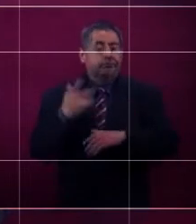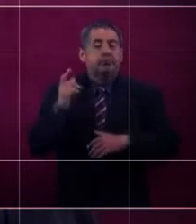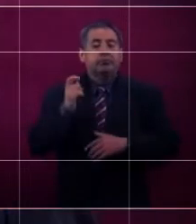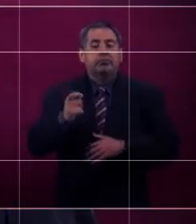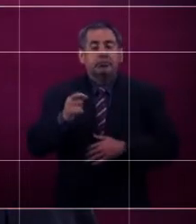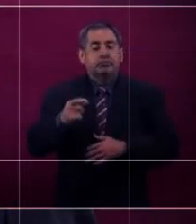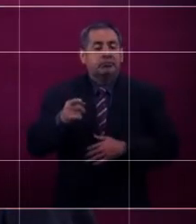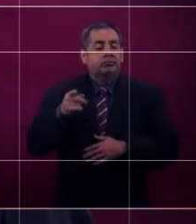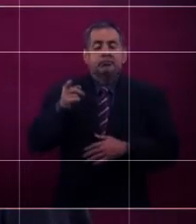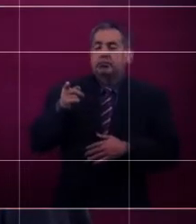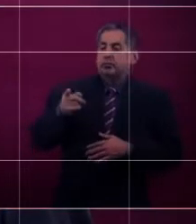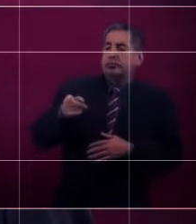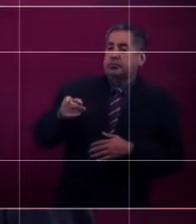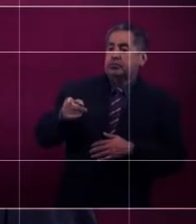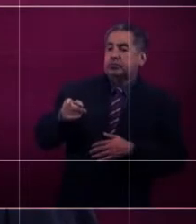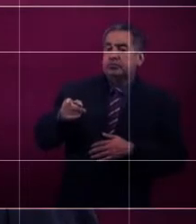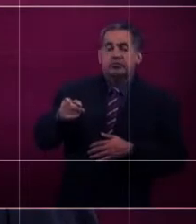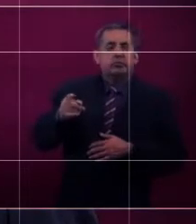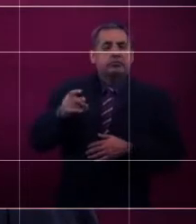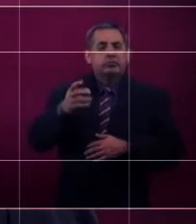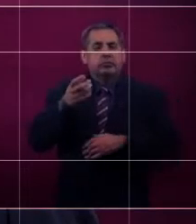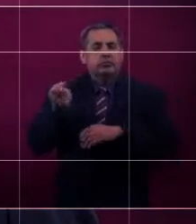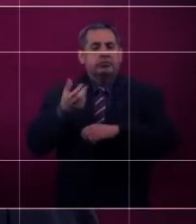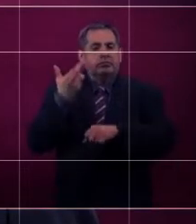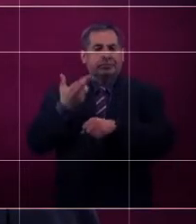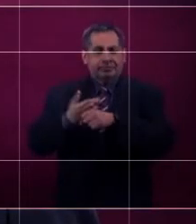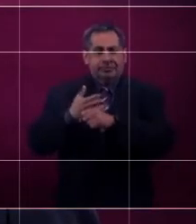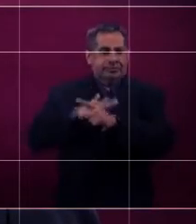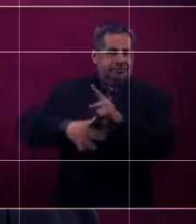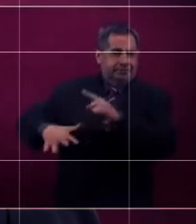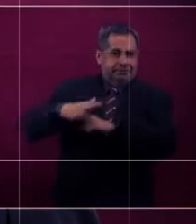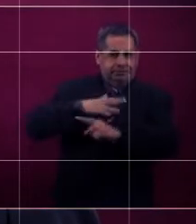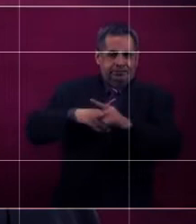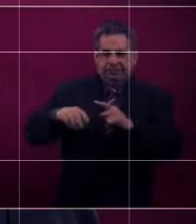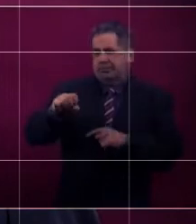cuando hubo un cambio en medio ambiente